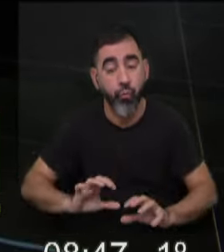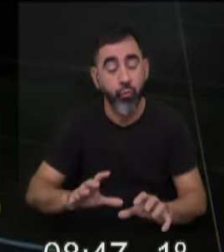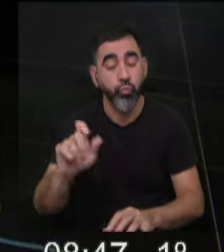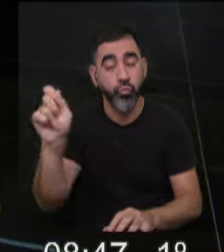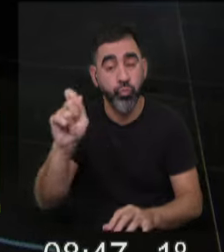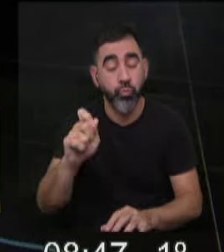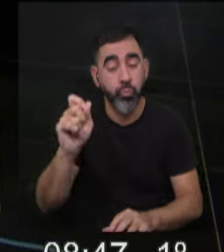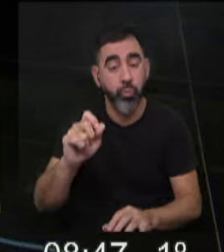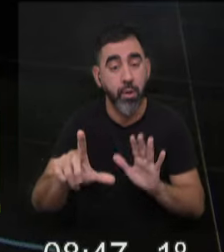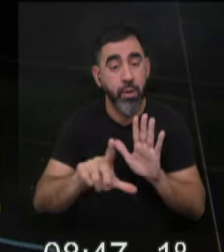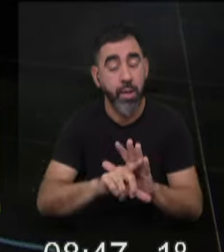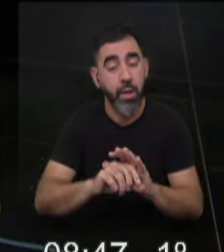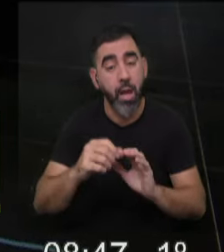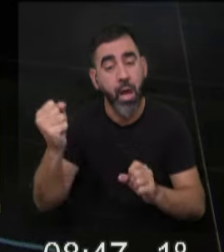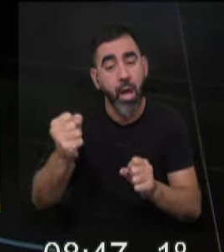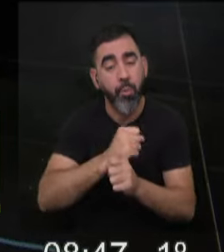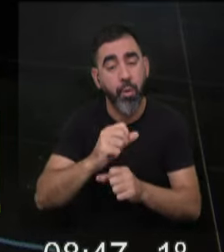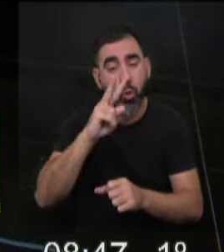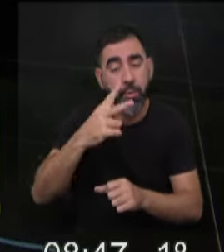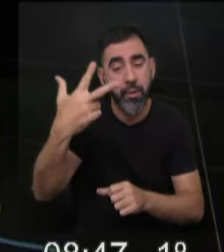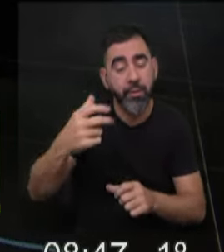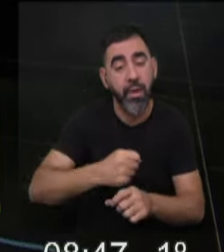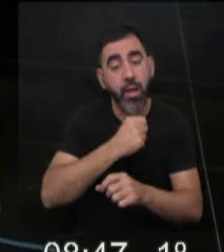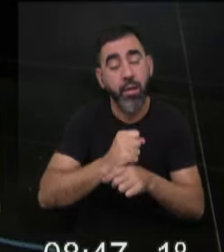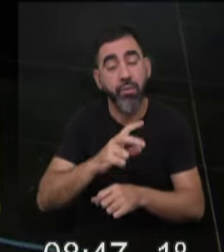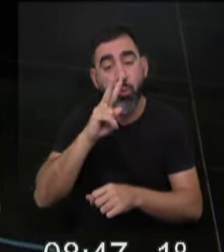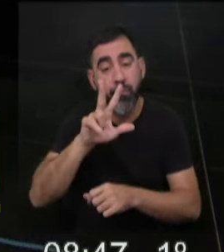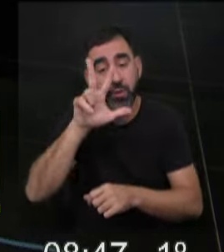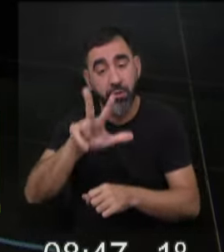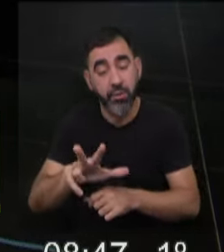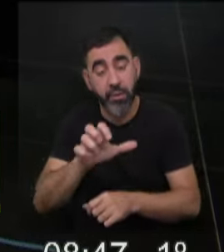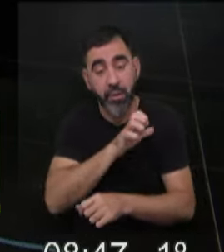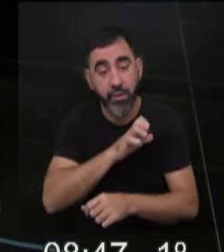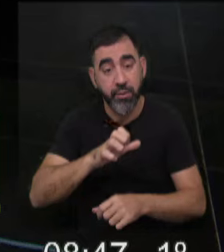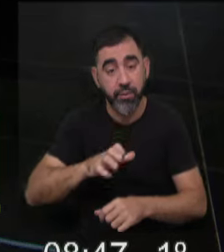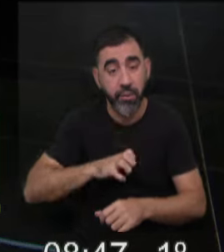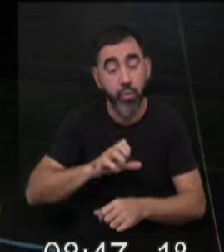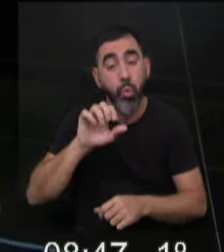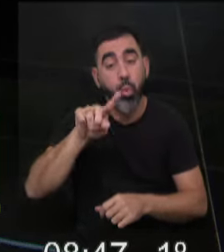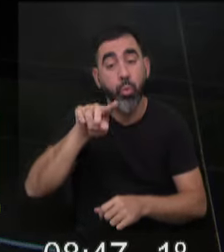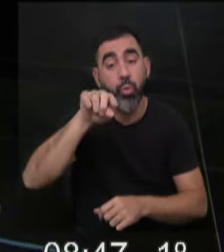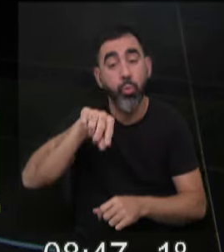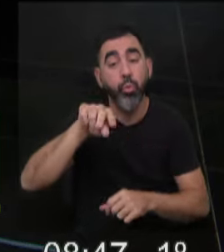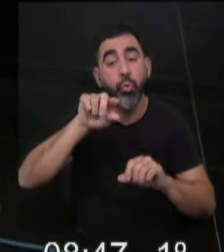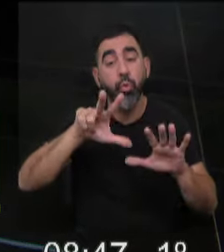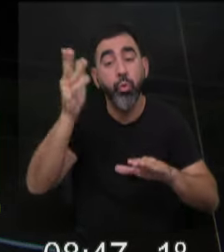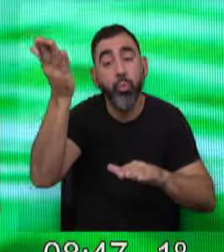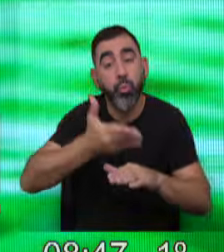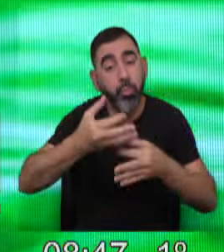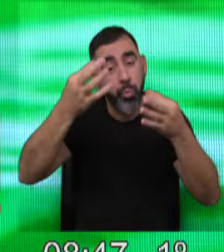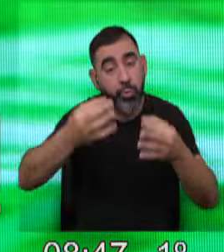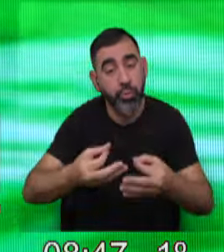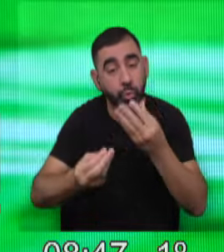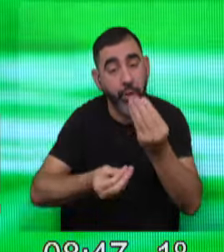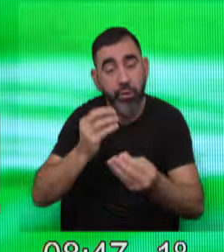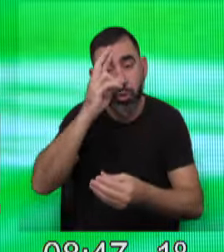pública. La ley se aprobó en el 2013 y hasta el 2023 los datos que tenemos es que el Estado ha cumplido un 1.8% el ingreso de las